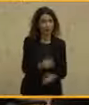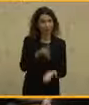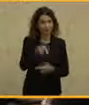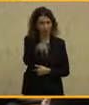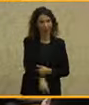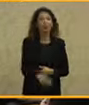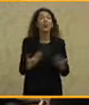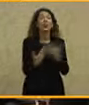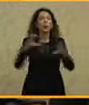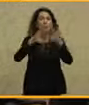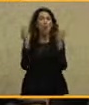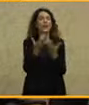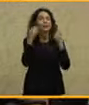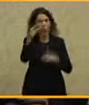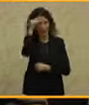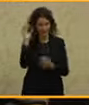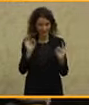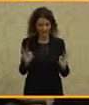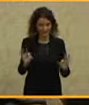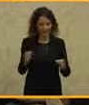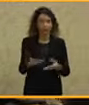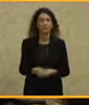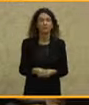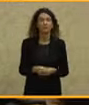aniversario del Día Mundial de la Salud Mental.